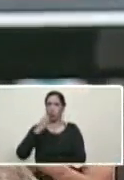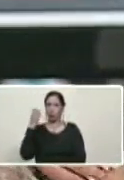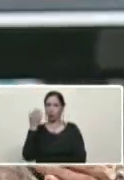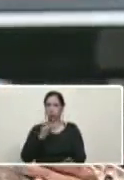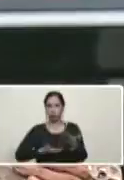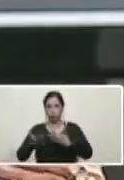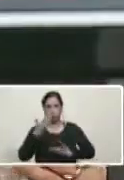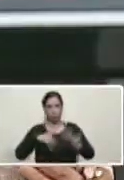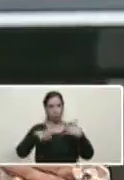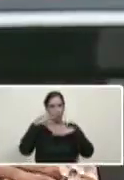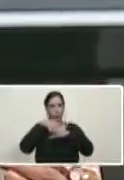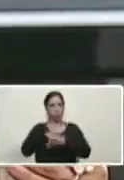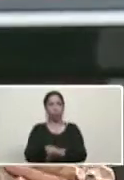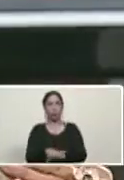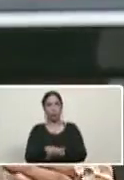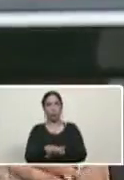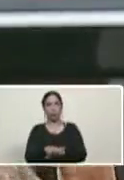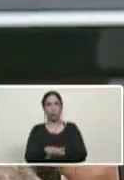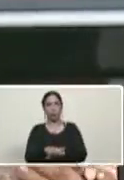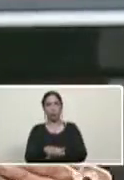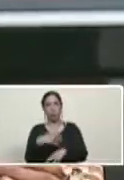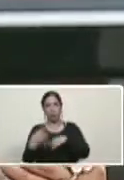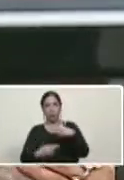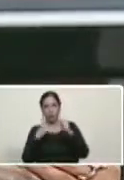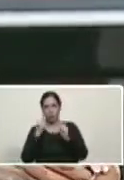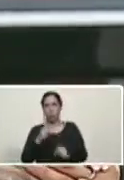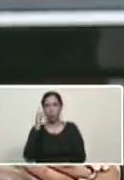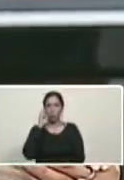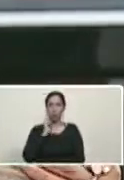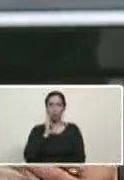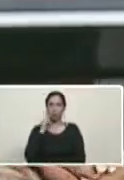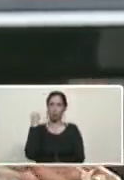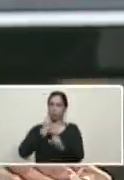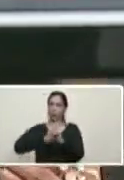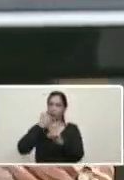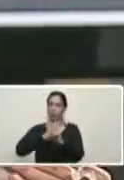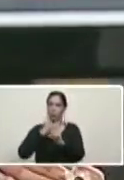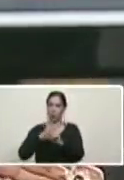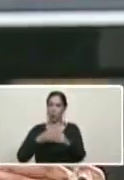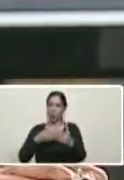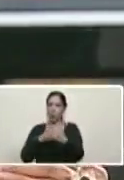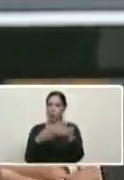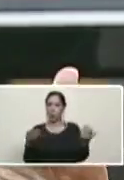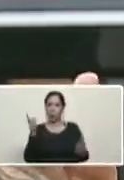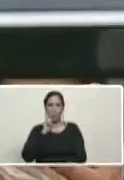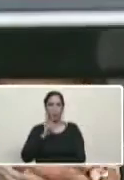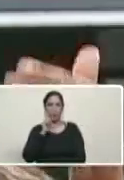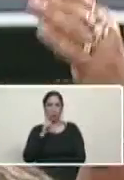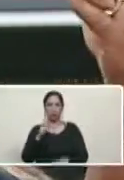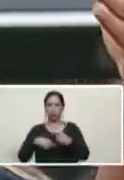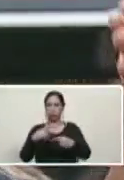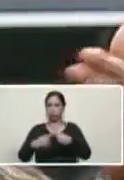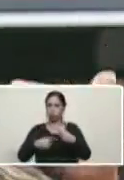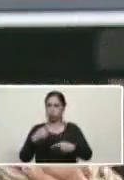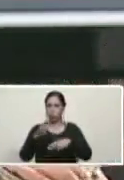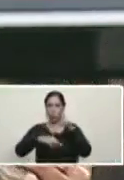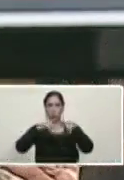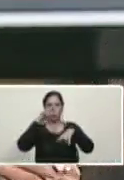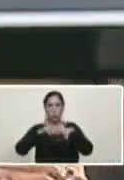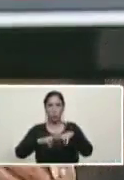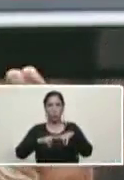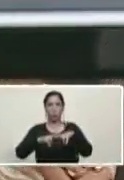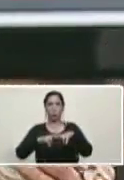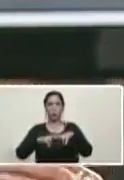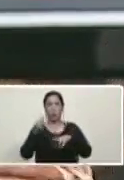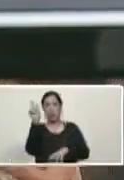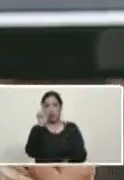Revolución Bolivariana para hacer lucha contra la mentira que cada día se construye desde Italia, usted lo estaba